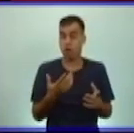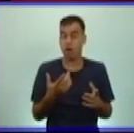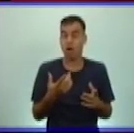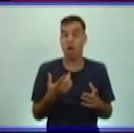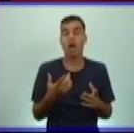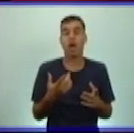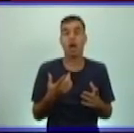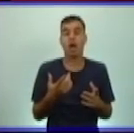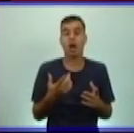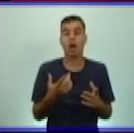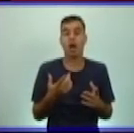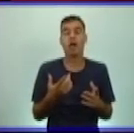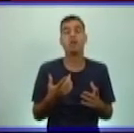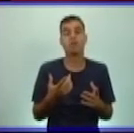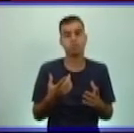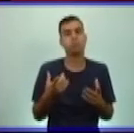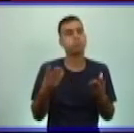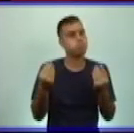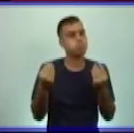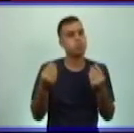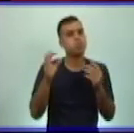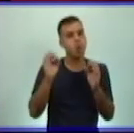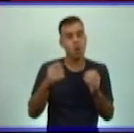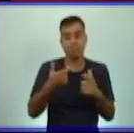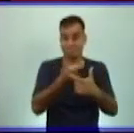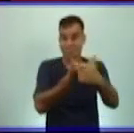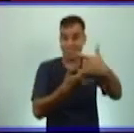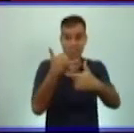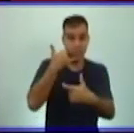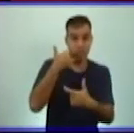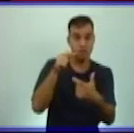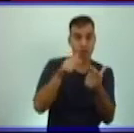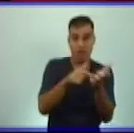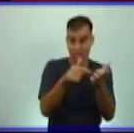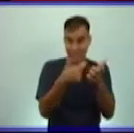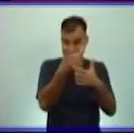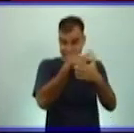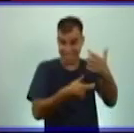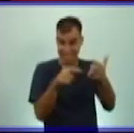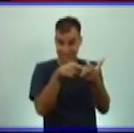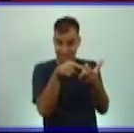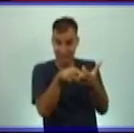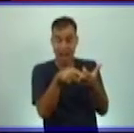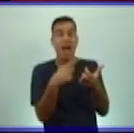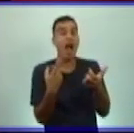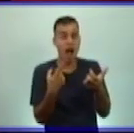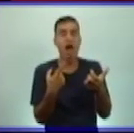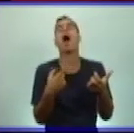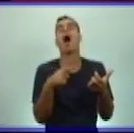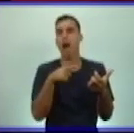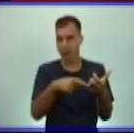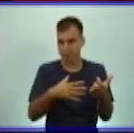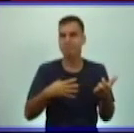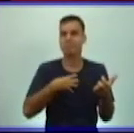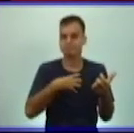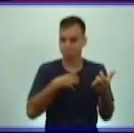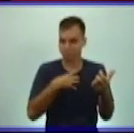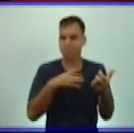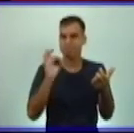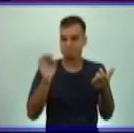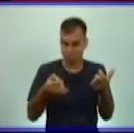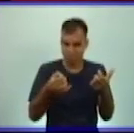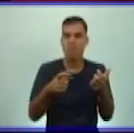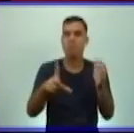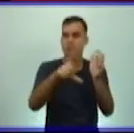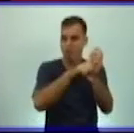bien familiarizados con los teléfonos, en sus teléfonos está aplicada este fenómeno